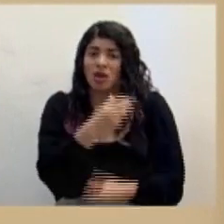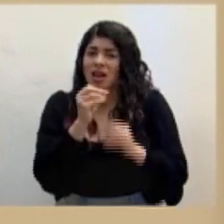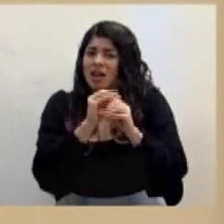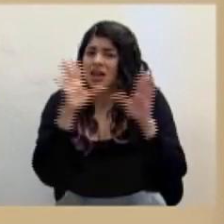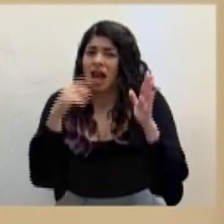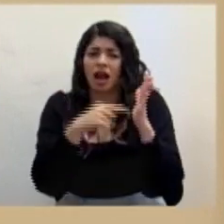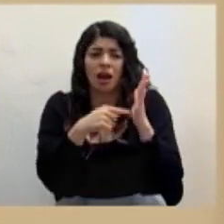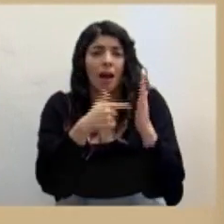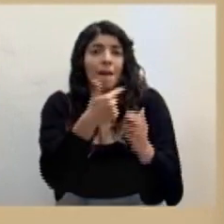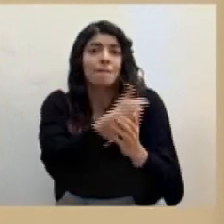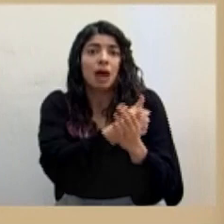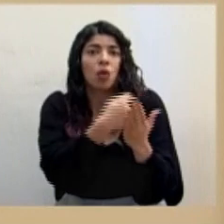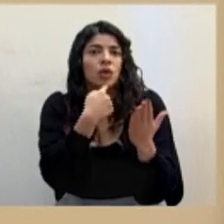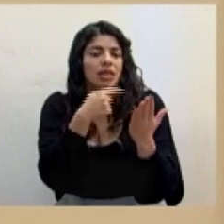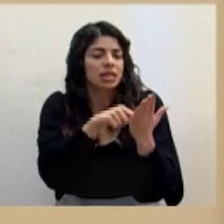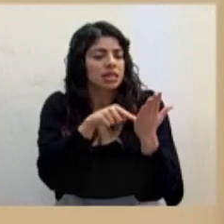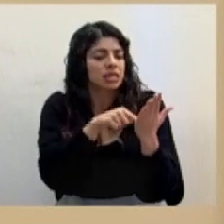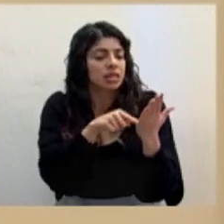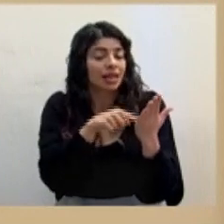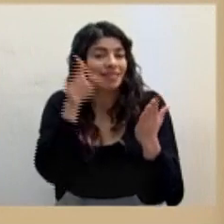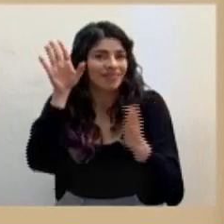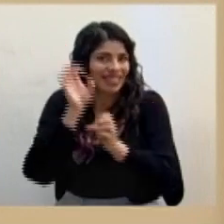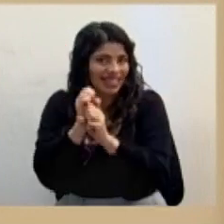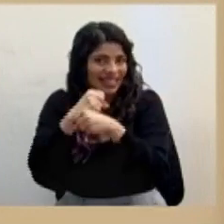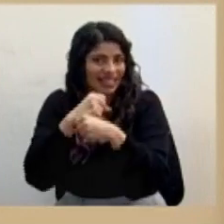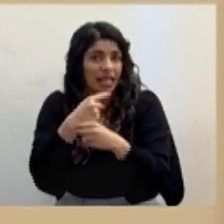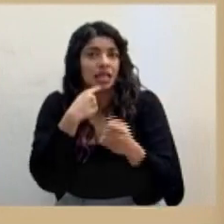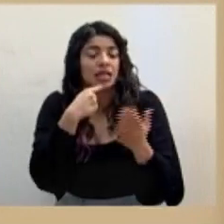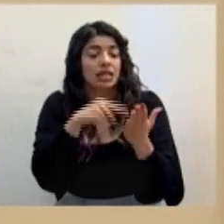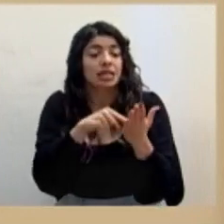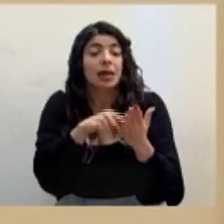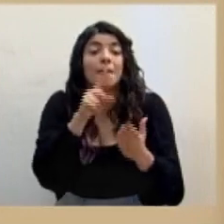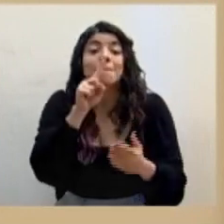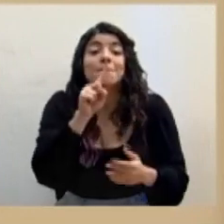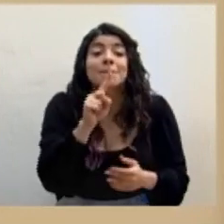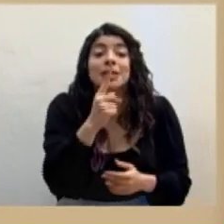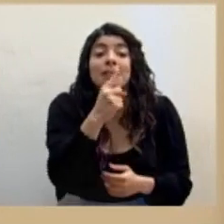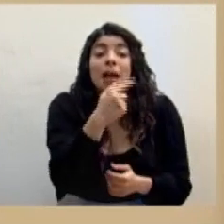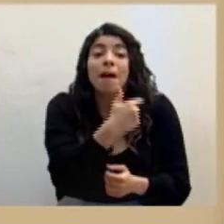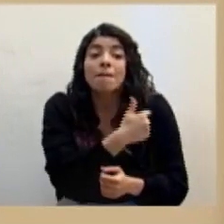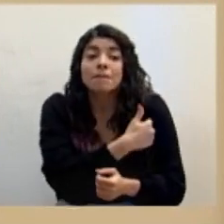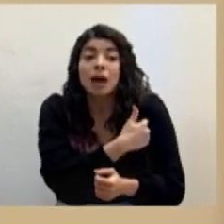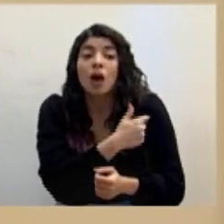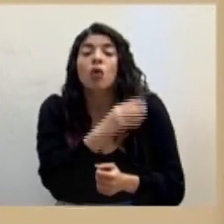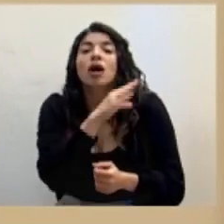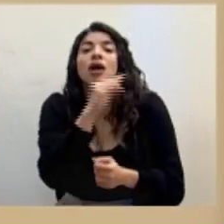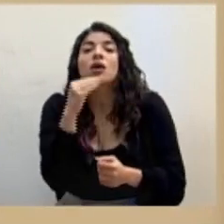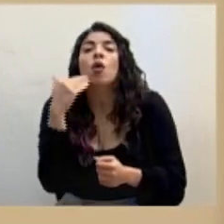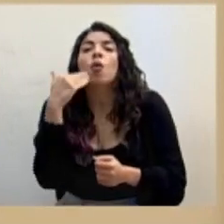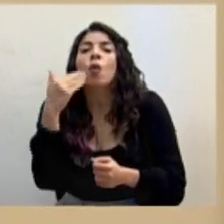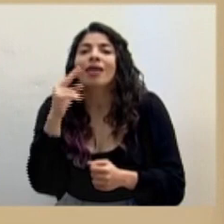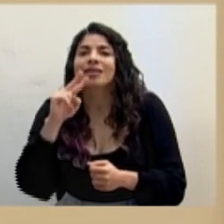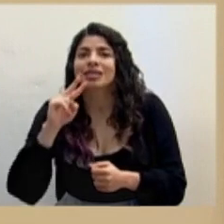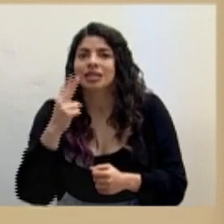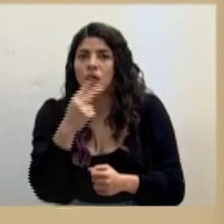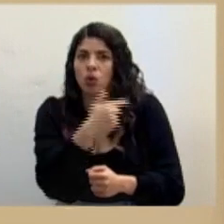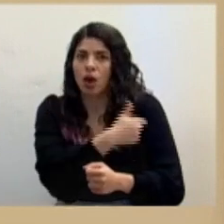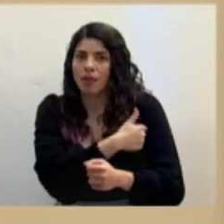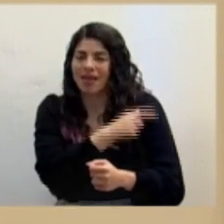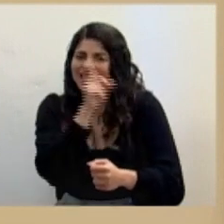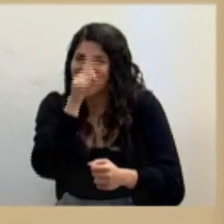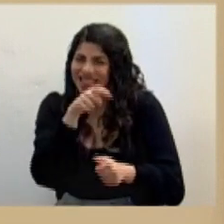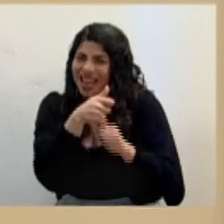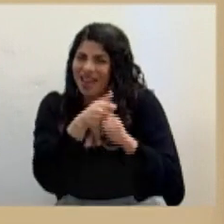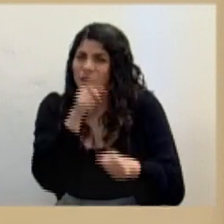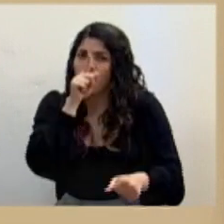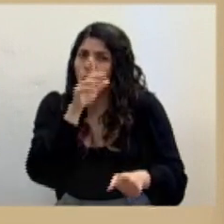claramente establecido por medio de quién la desarrolló el momento de su primera aplicación y de su segunda aplicación para poder cumplir con